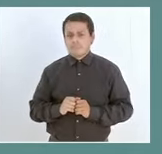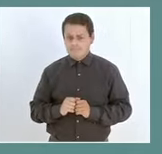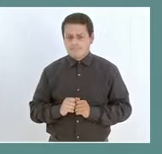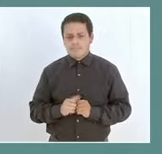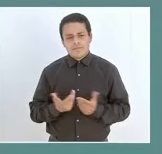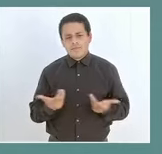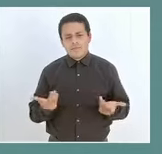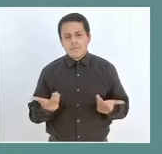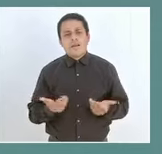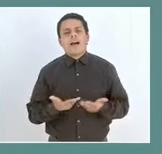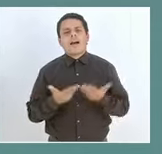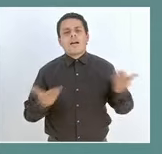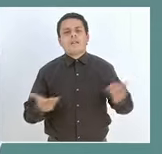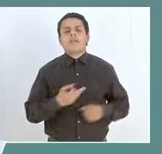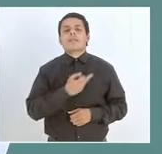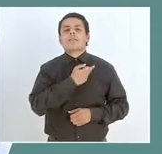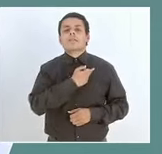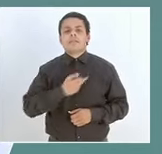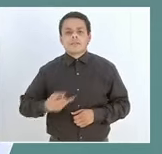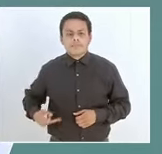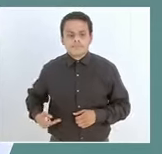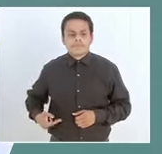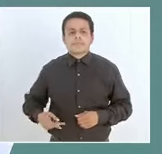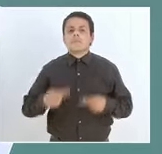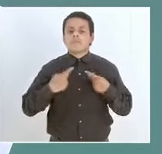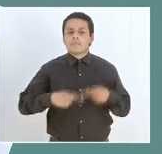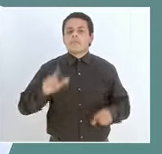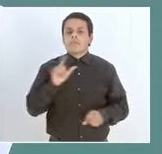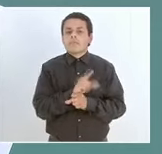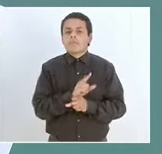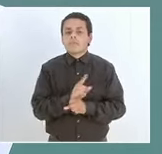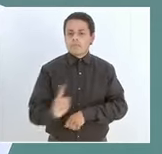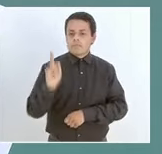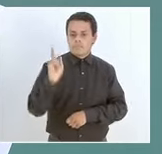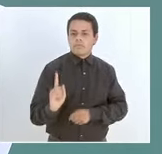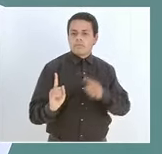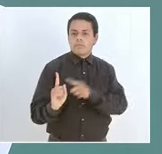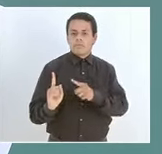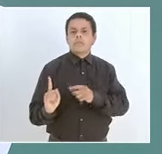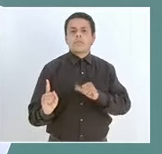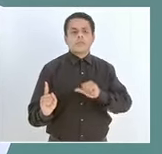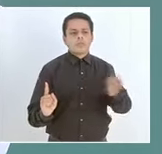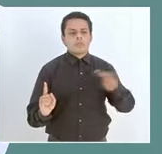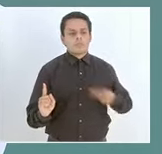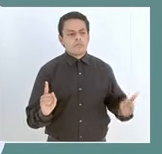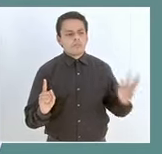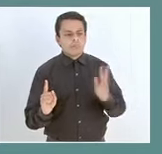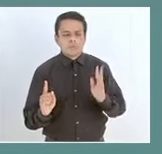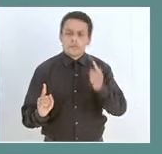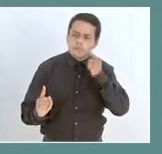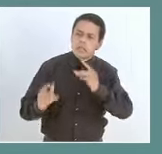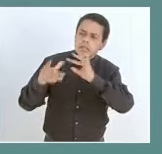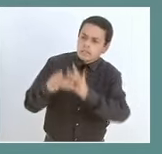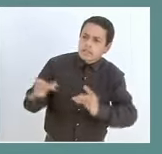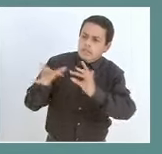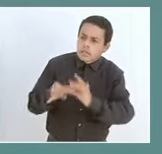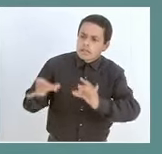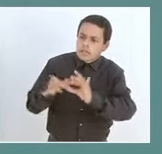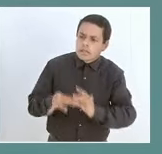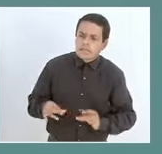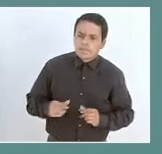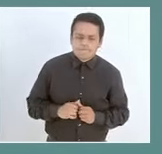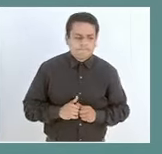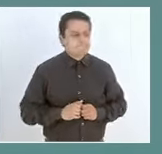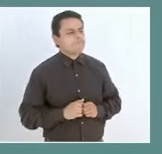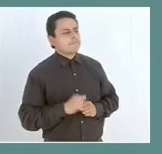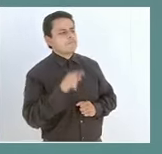Ahora el presidente recibe personalmente el parte, el reporte de